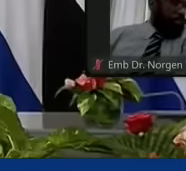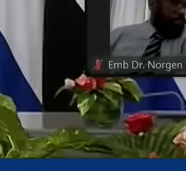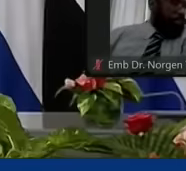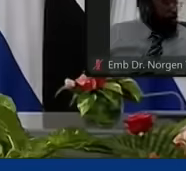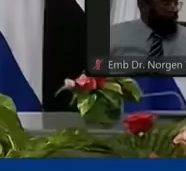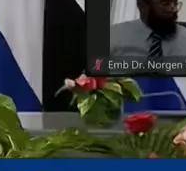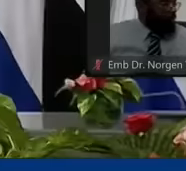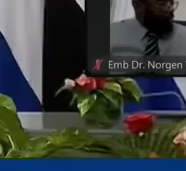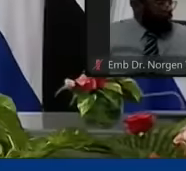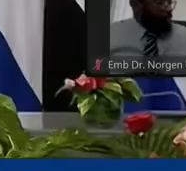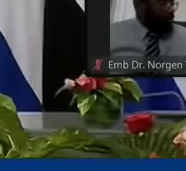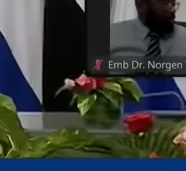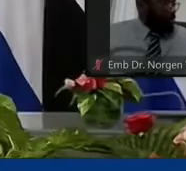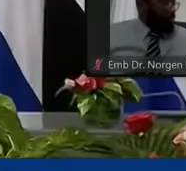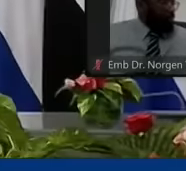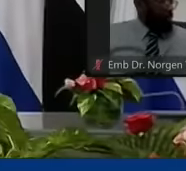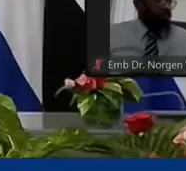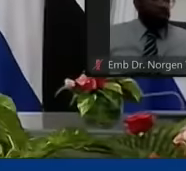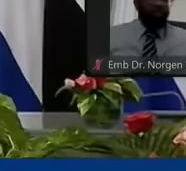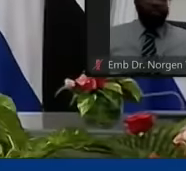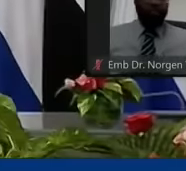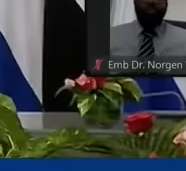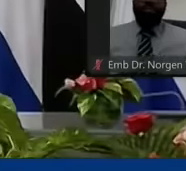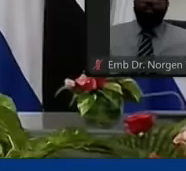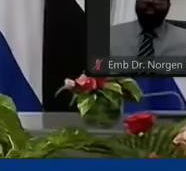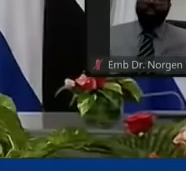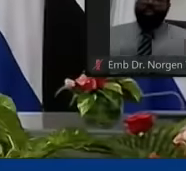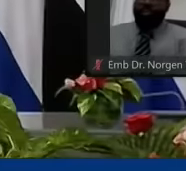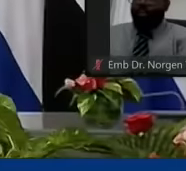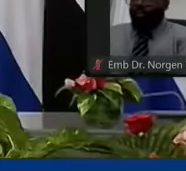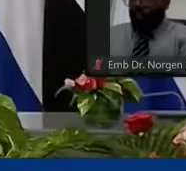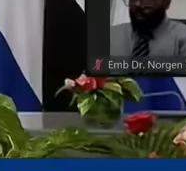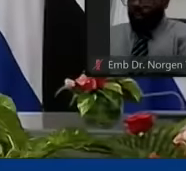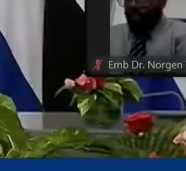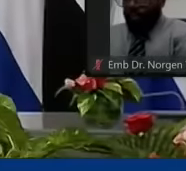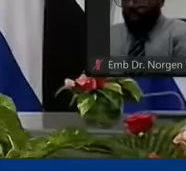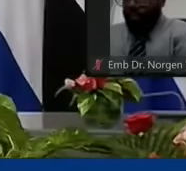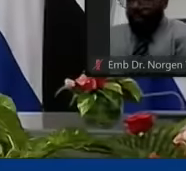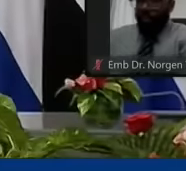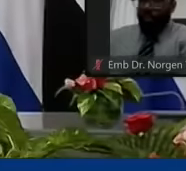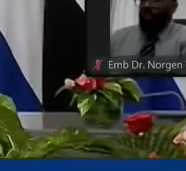a... Sandino está en la montaña, todavía no ha bajado.